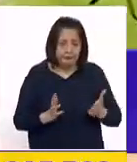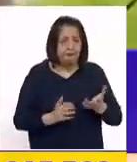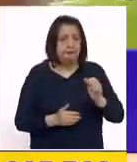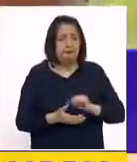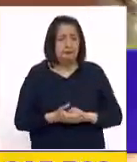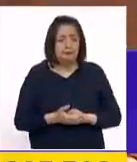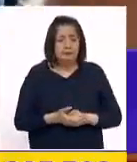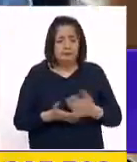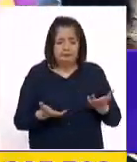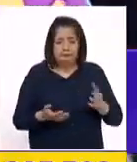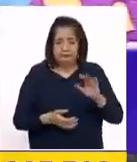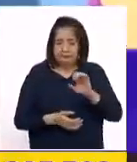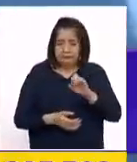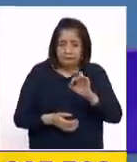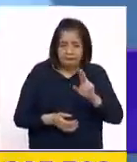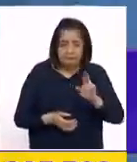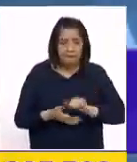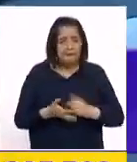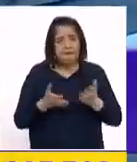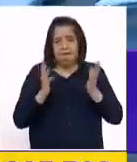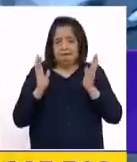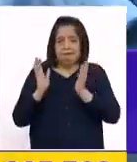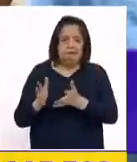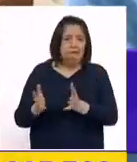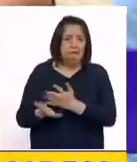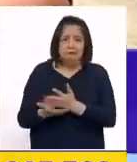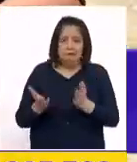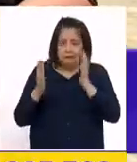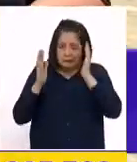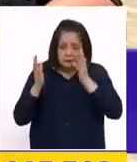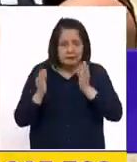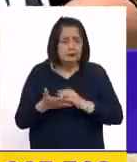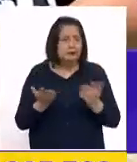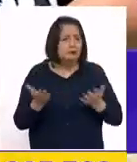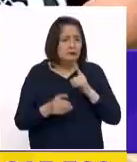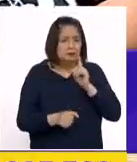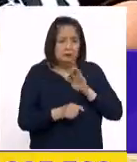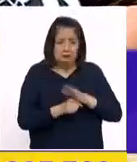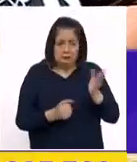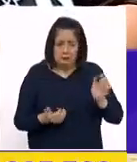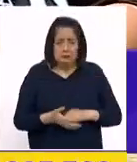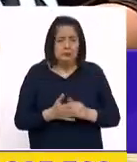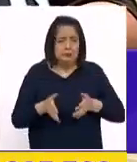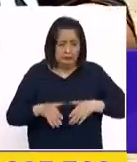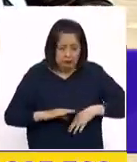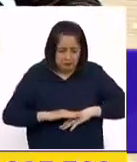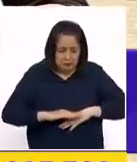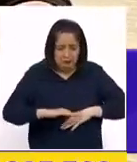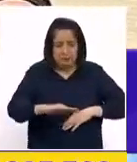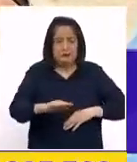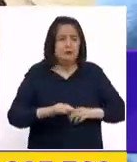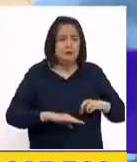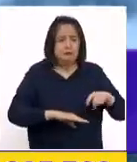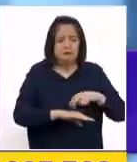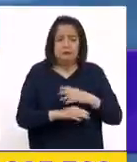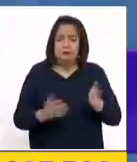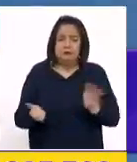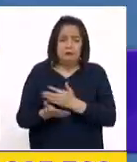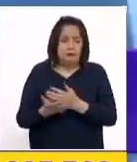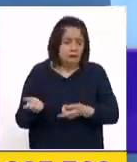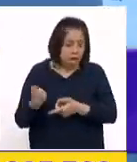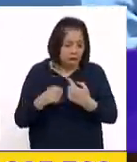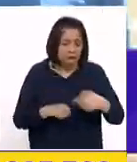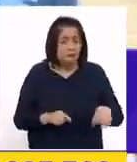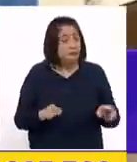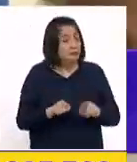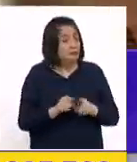del alcalde Eder Cuellar, nos tiene abandonado. ¿Dónde están las promesas de las pistas y veredas? No hay nada. Que venga. Si es